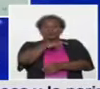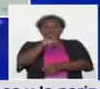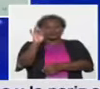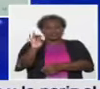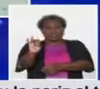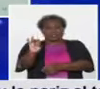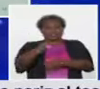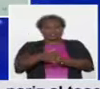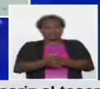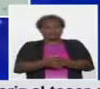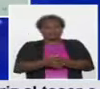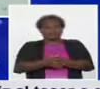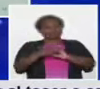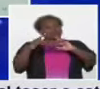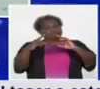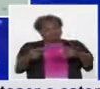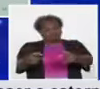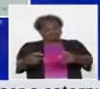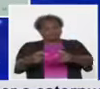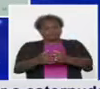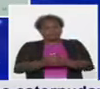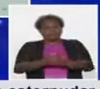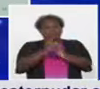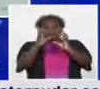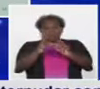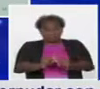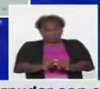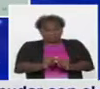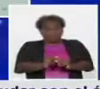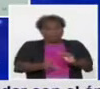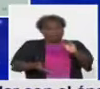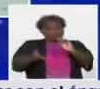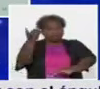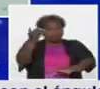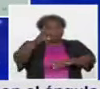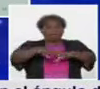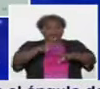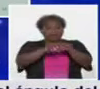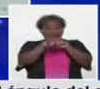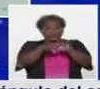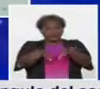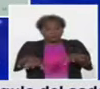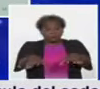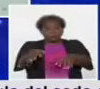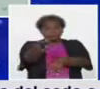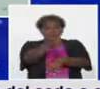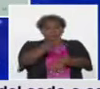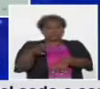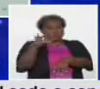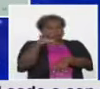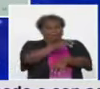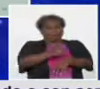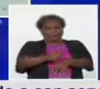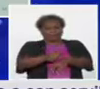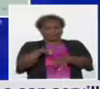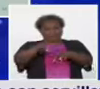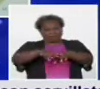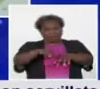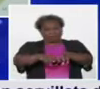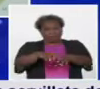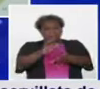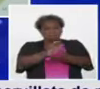ayer. Reitero, cifra elevada y dispersa en todo su territorio.